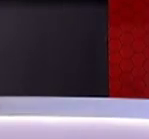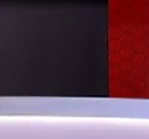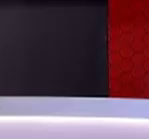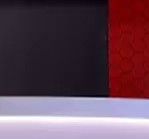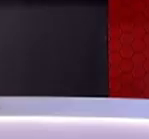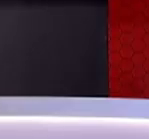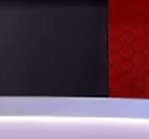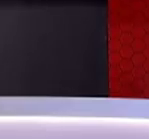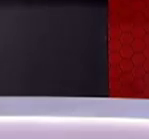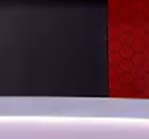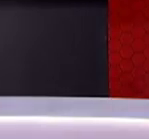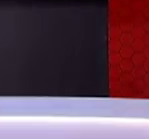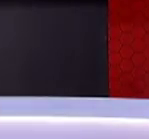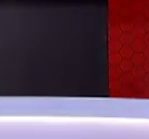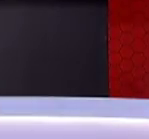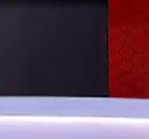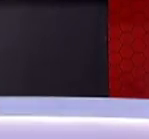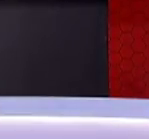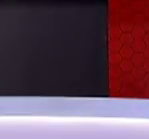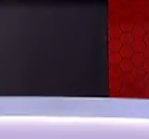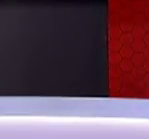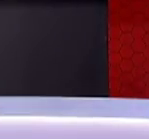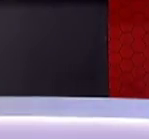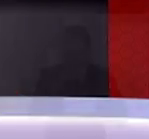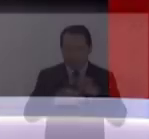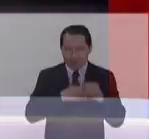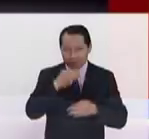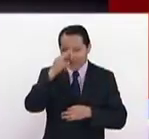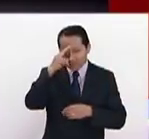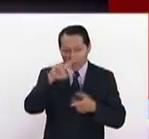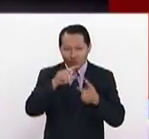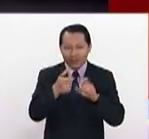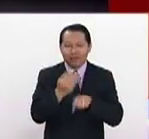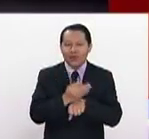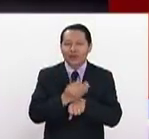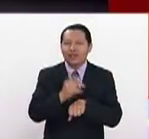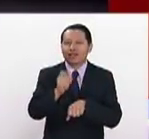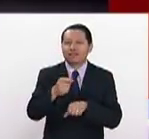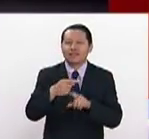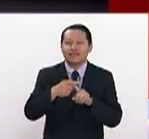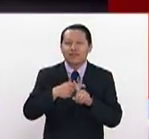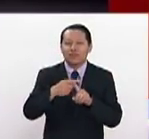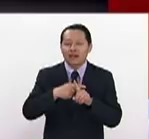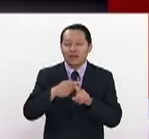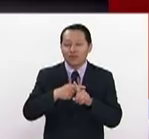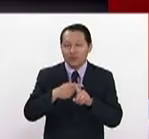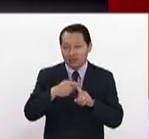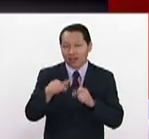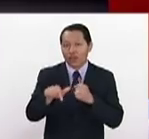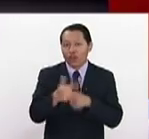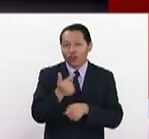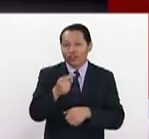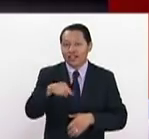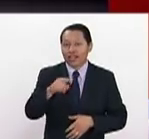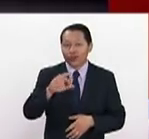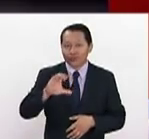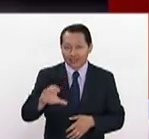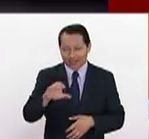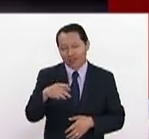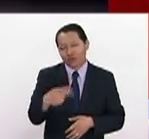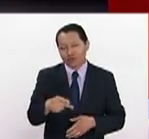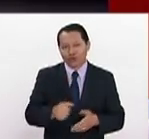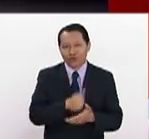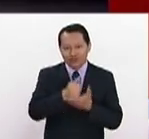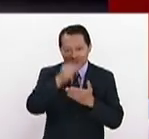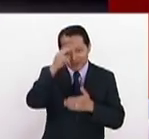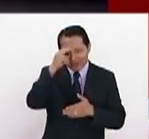Muy buenos días, qué gusto que nos acompañe en una edición más de México al Día. En este momento la temperatura 12 grados centígrados en la